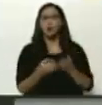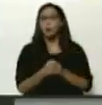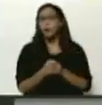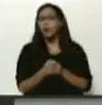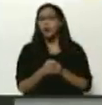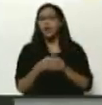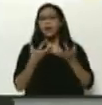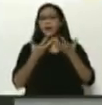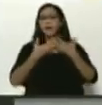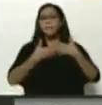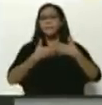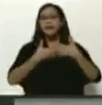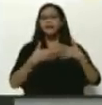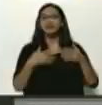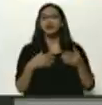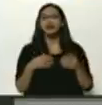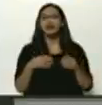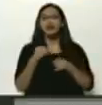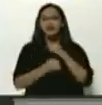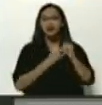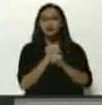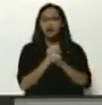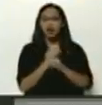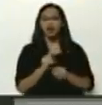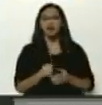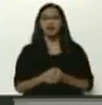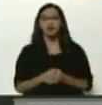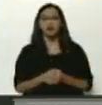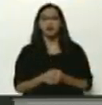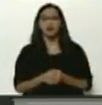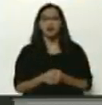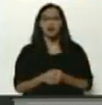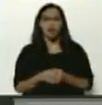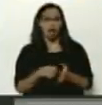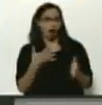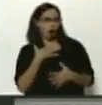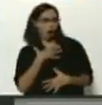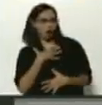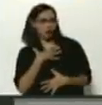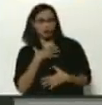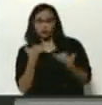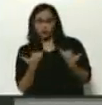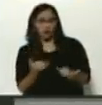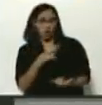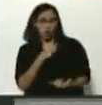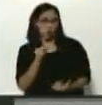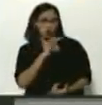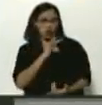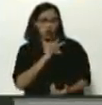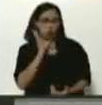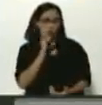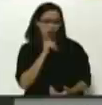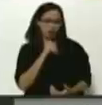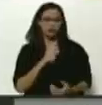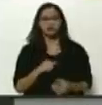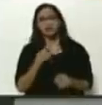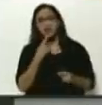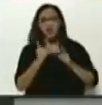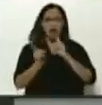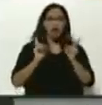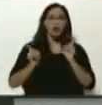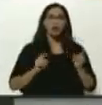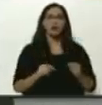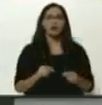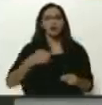internacionales. Ah, dejaron de ser socialistas, dirán algunos, ¿no? Dirán algunos. Y Cuba